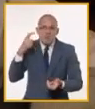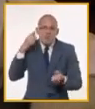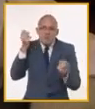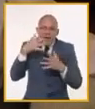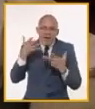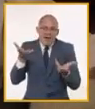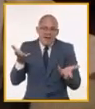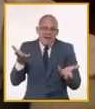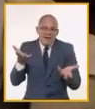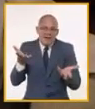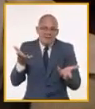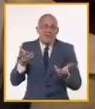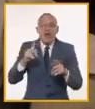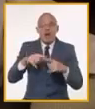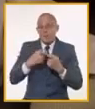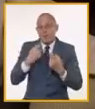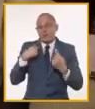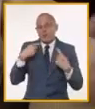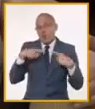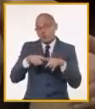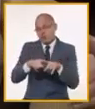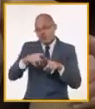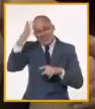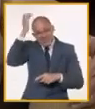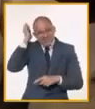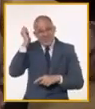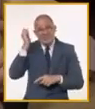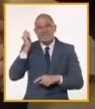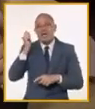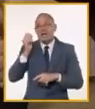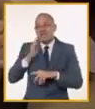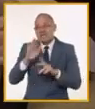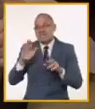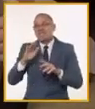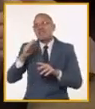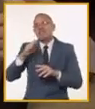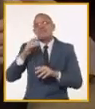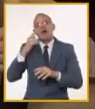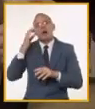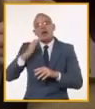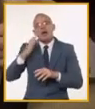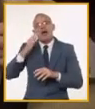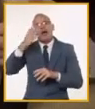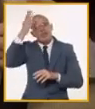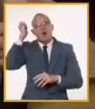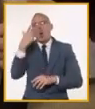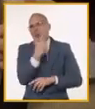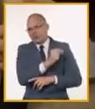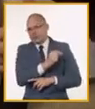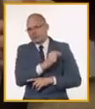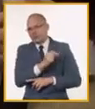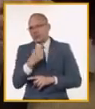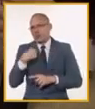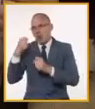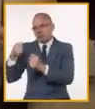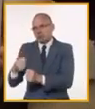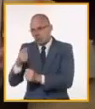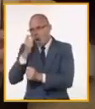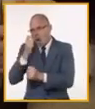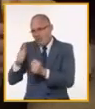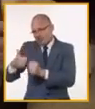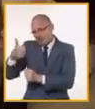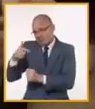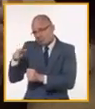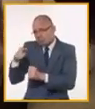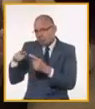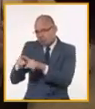y no a Raúl para consultarle. Y en eso porque yo veía que aquellos planteamientos que se hacían